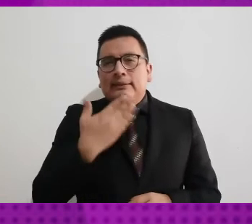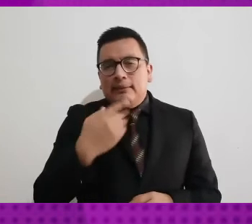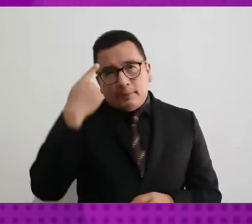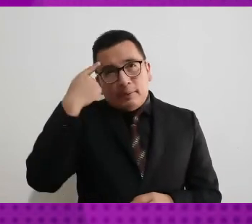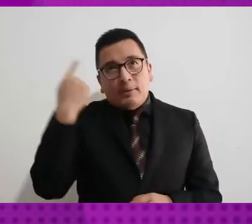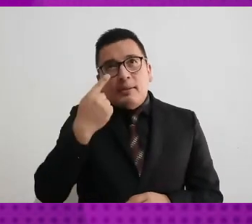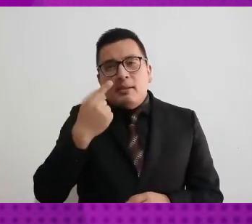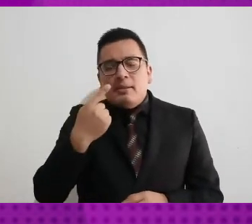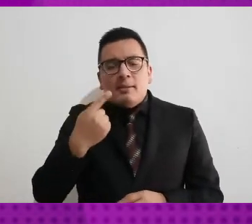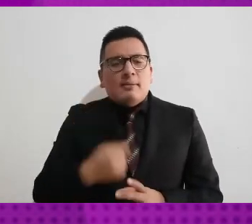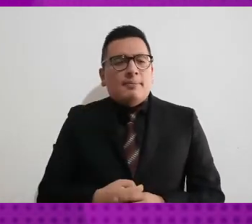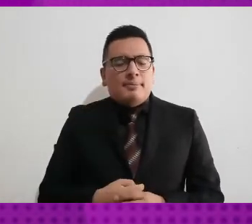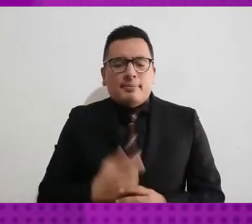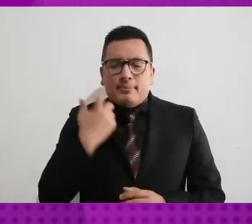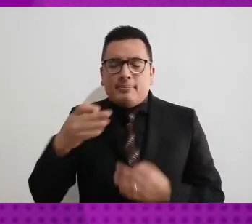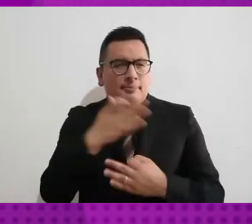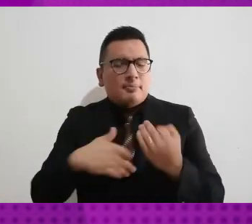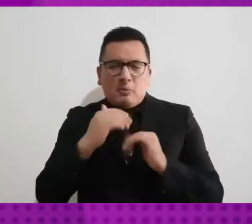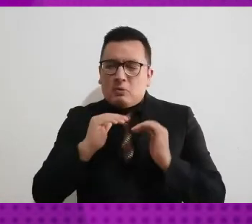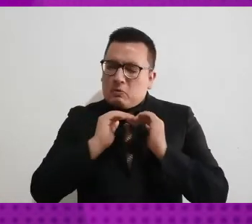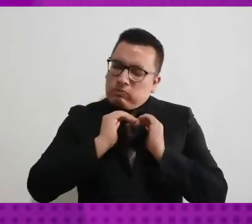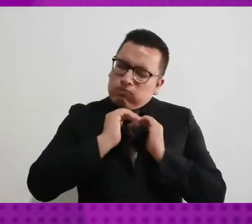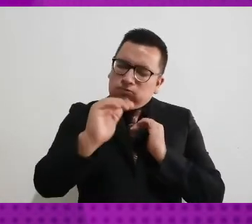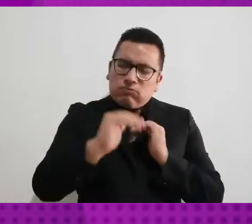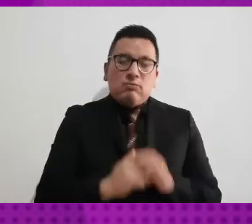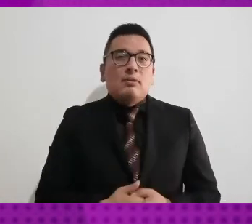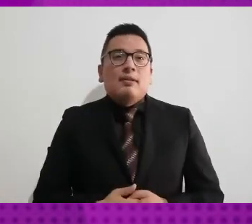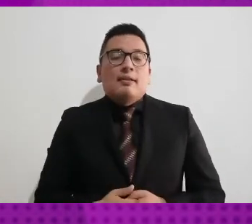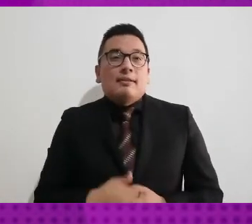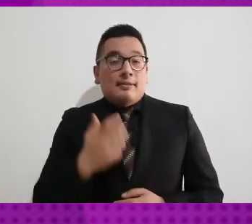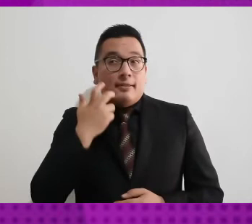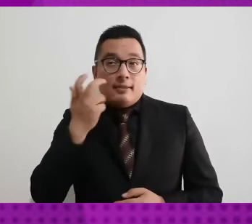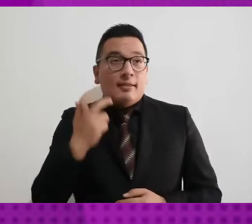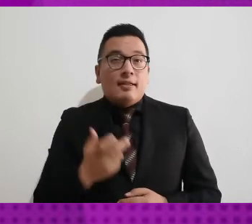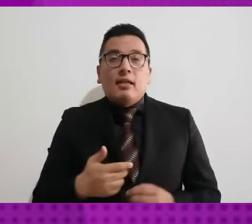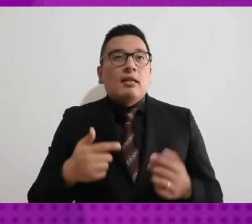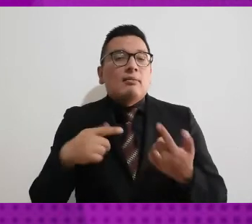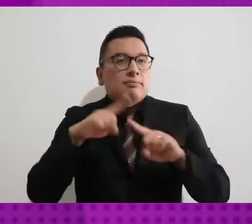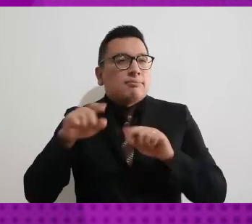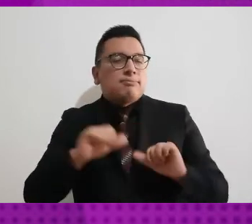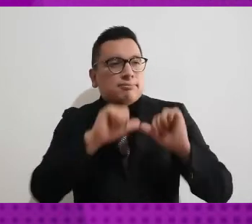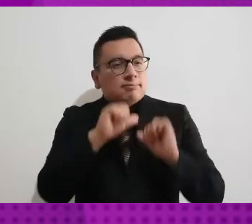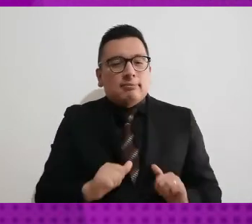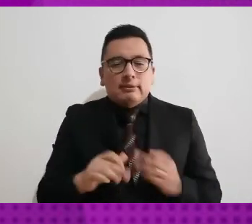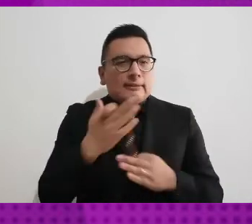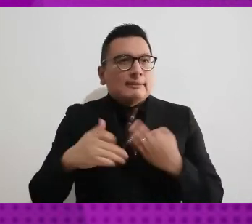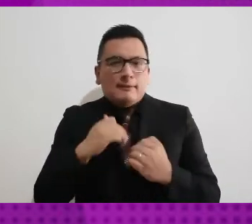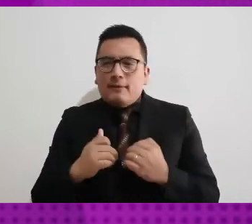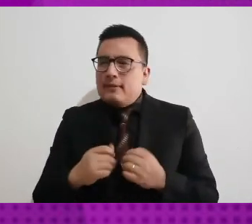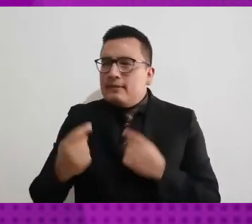bien empujando todos hacia el mismo lugar y a la misma velocidad, porque antes de la reforma